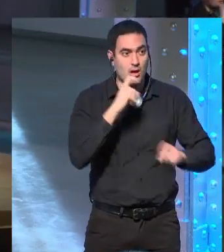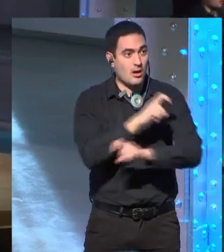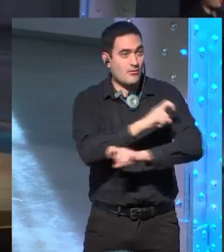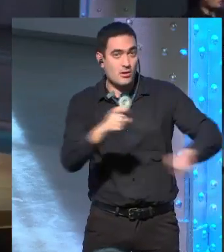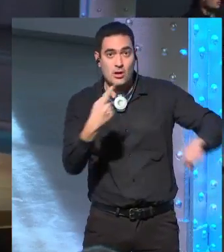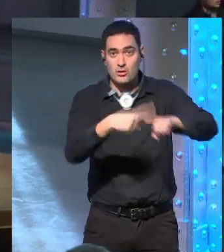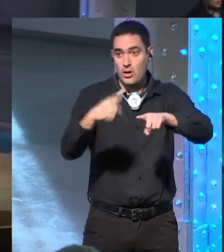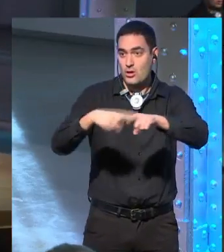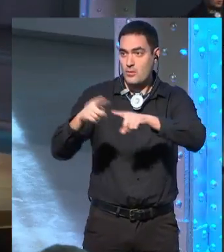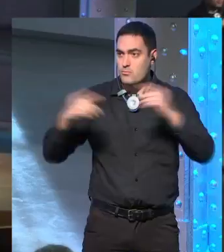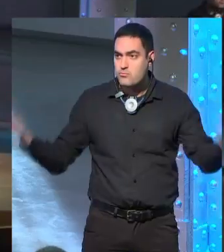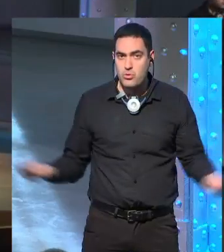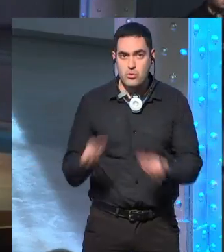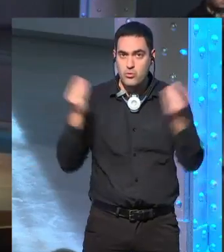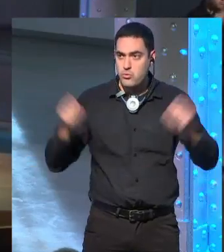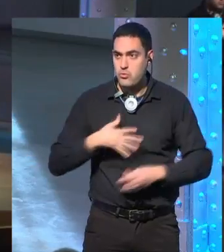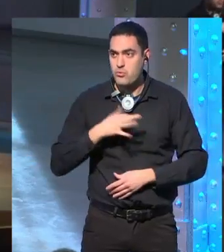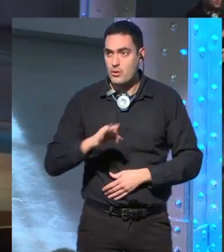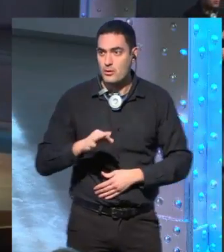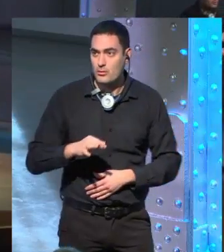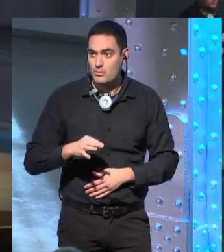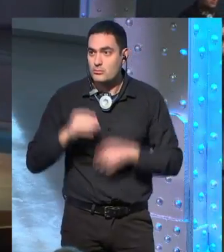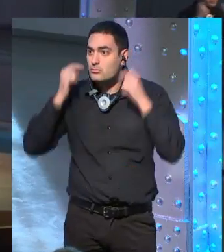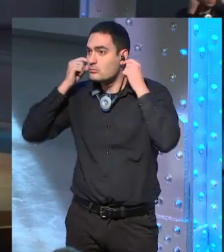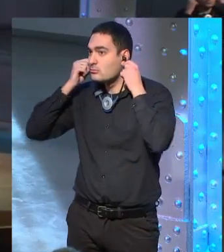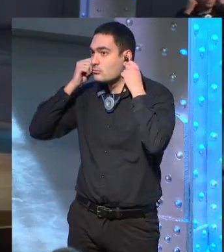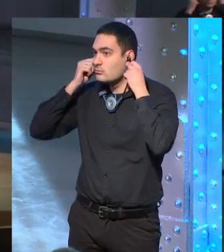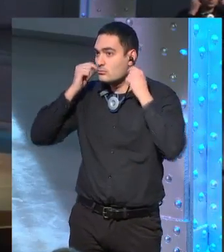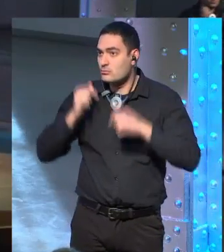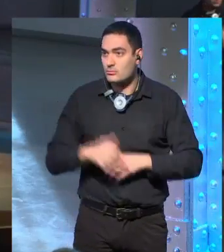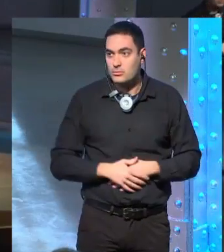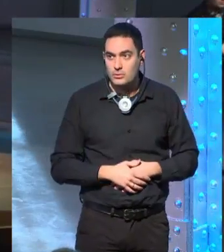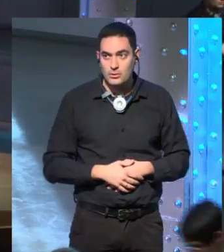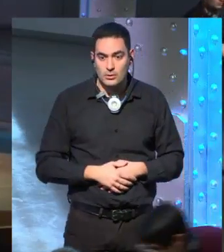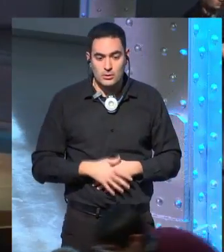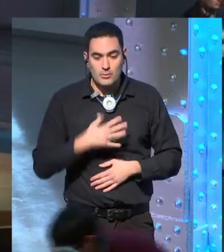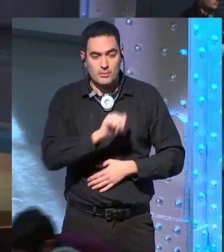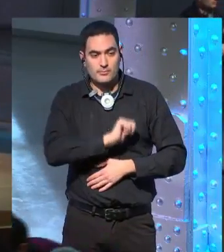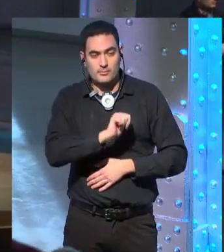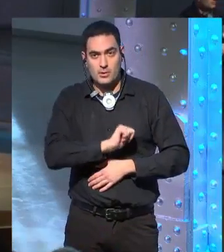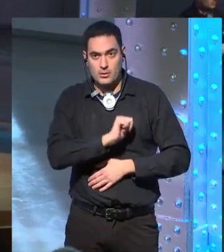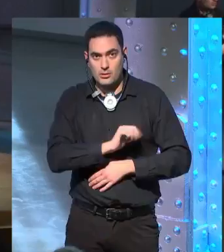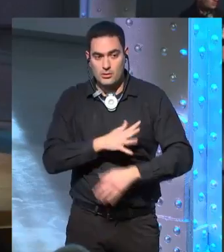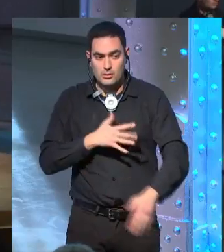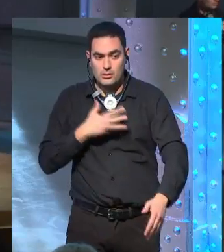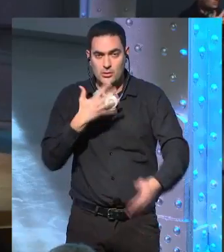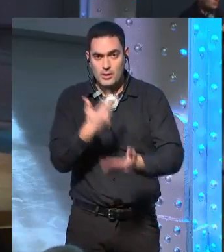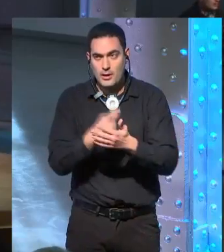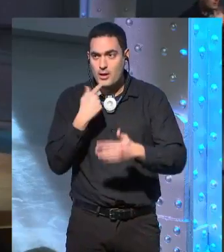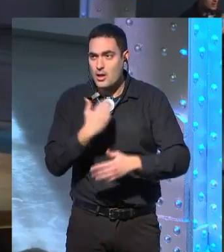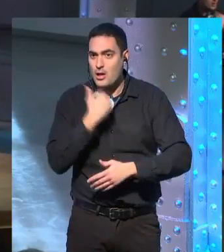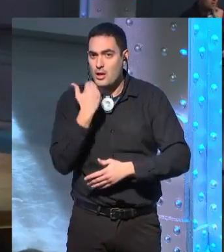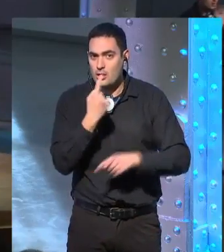cosas podían mejorar. Pero yo me enfadé. ¿Por qué nadie tendría que esperar a que